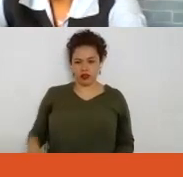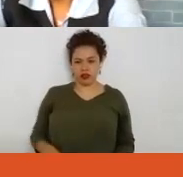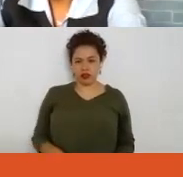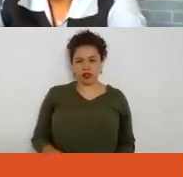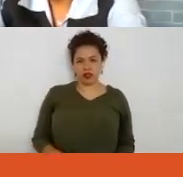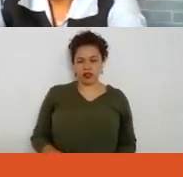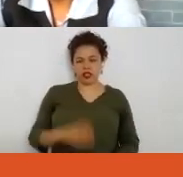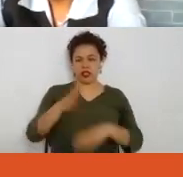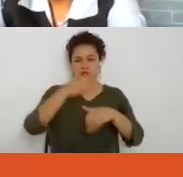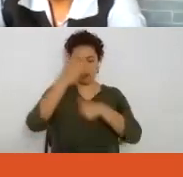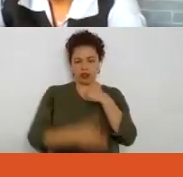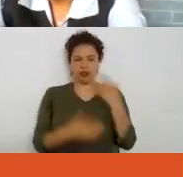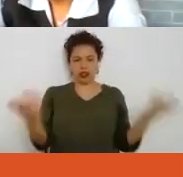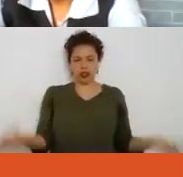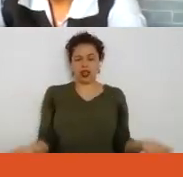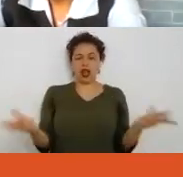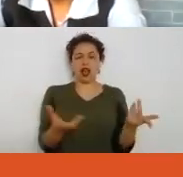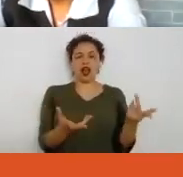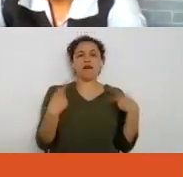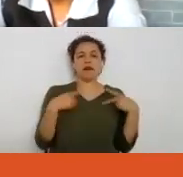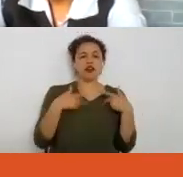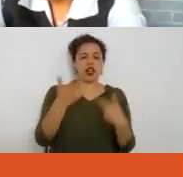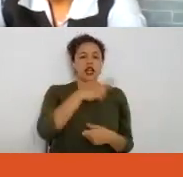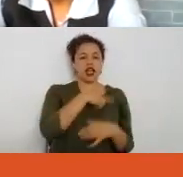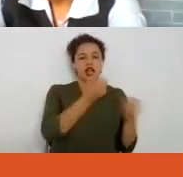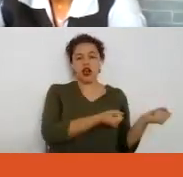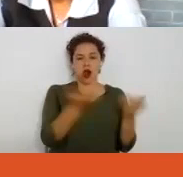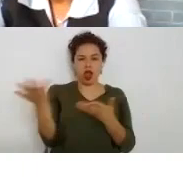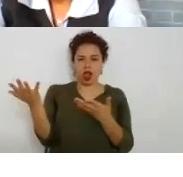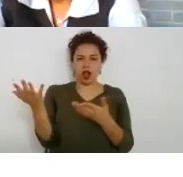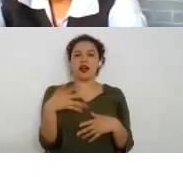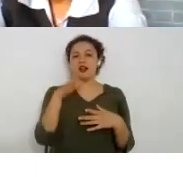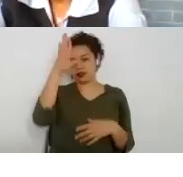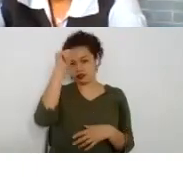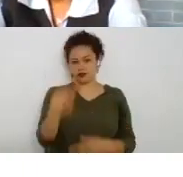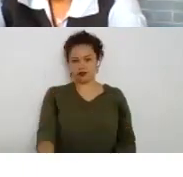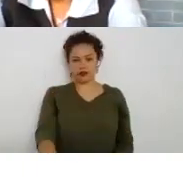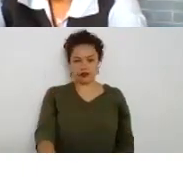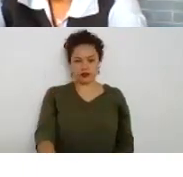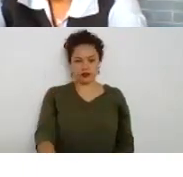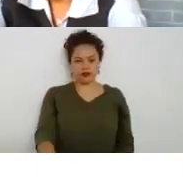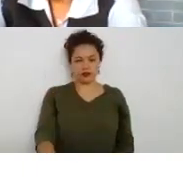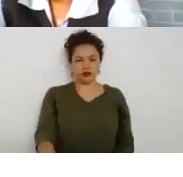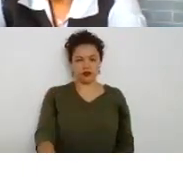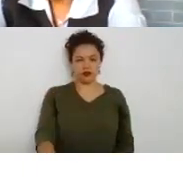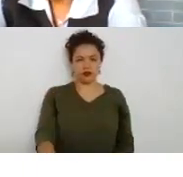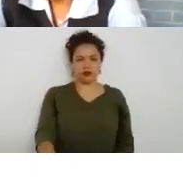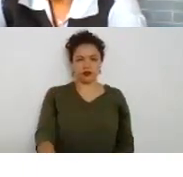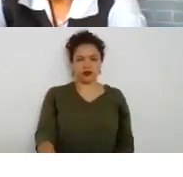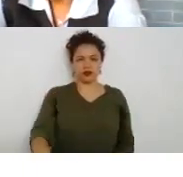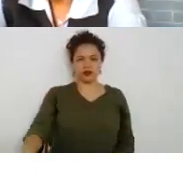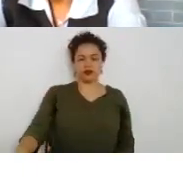para cerrar esta sesión, a lo que son el traslado de víctimas, ¿de acuerdo? Ahora bien,